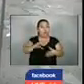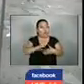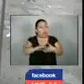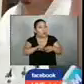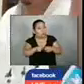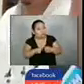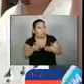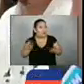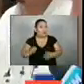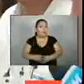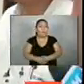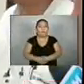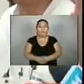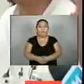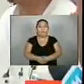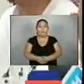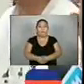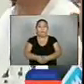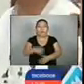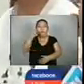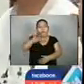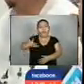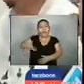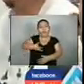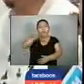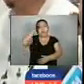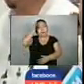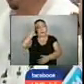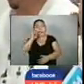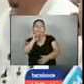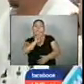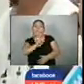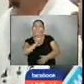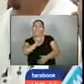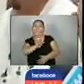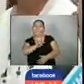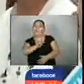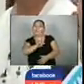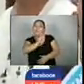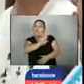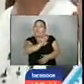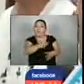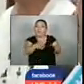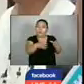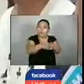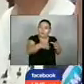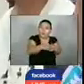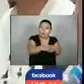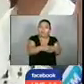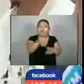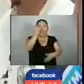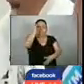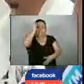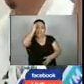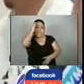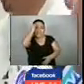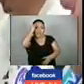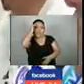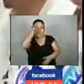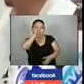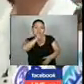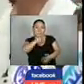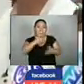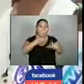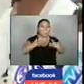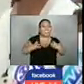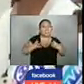un solo quinquenio. De momento creemos de que hay una intención, aquí podemos decir con toda solvencia hay una sed de